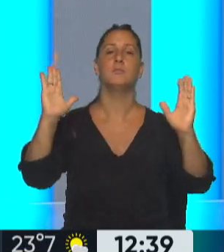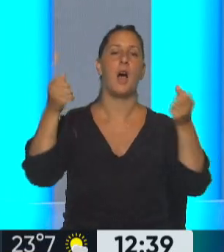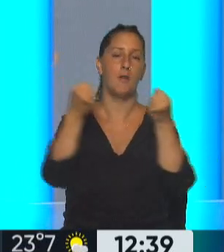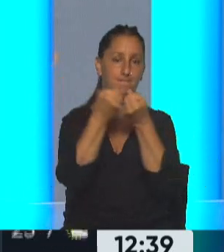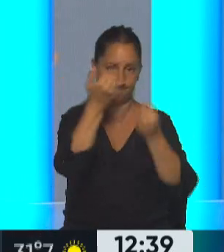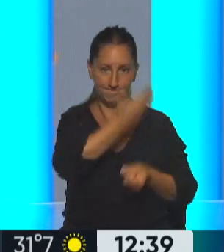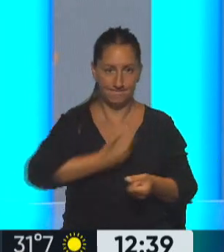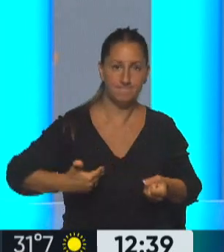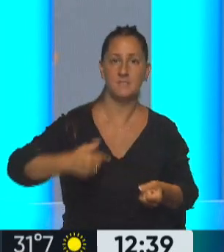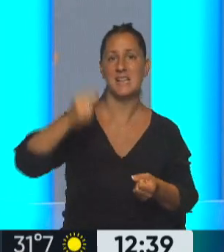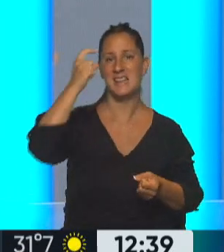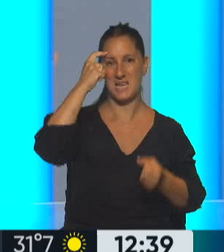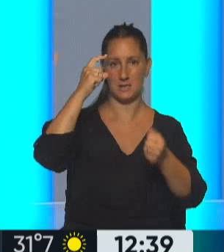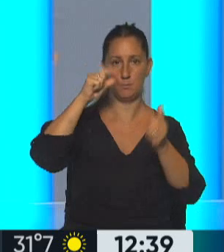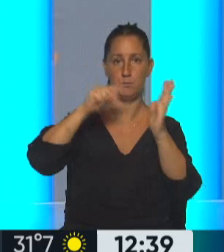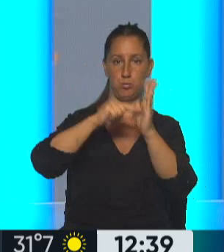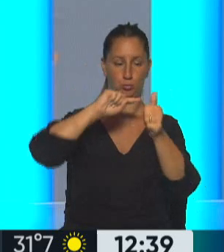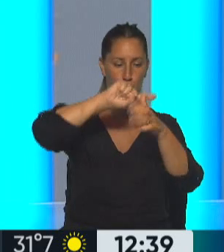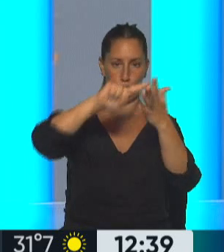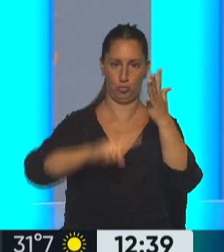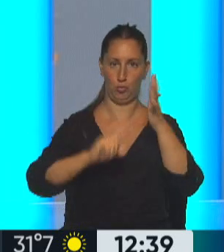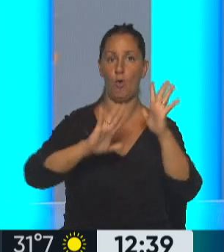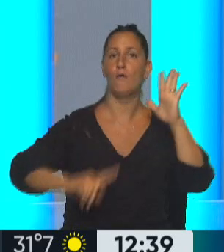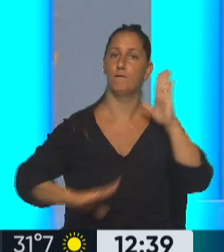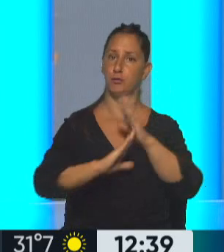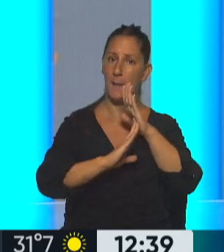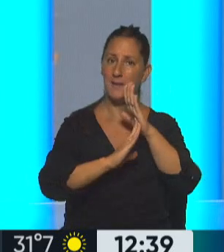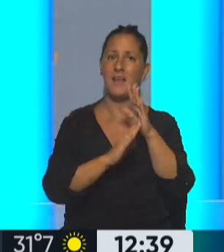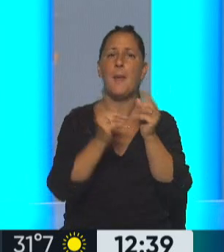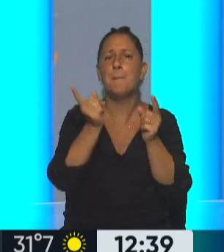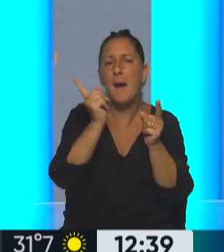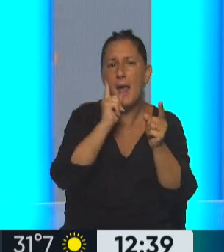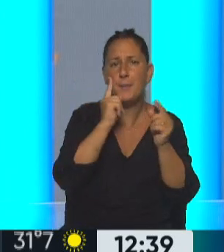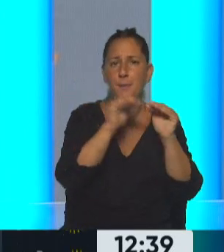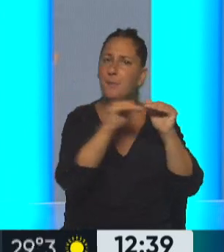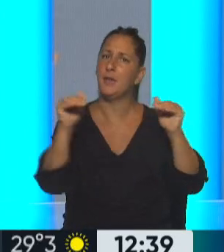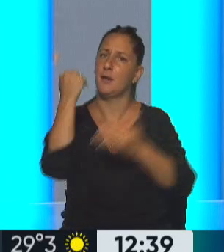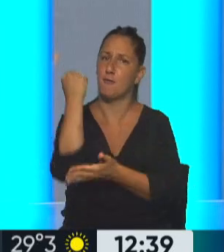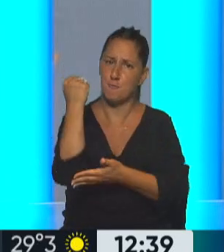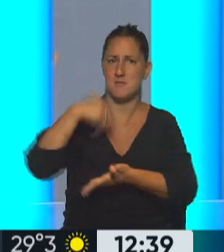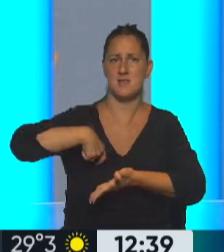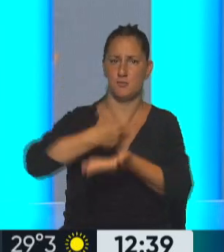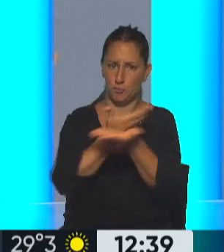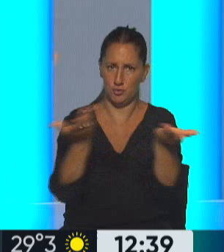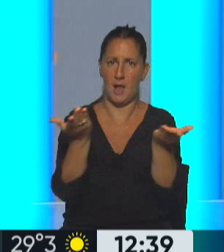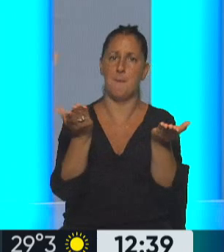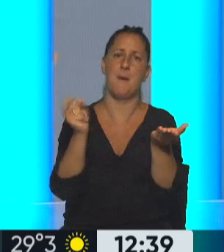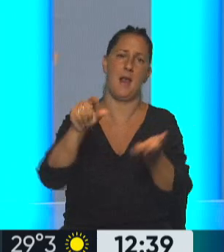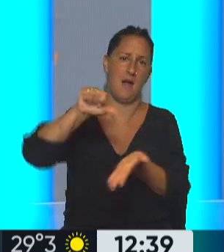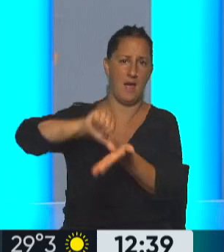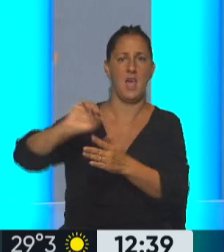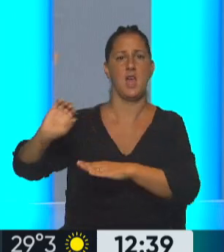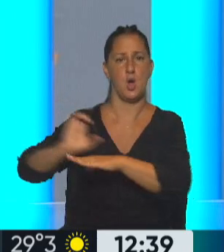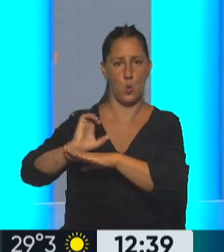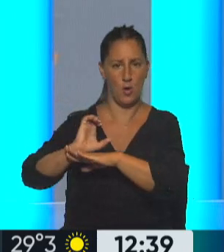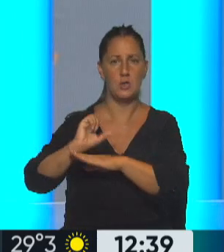sobre 10 puntos fundamentales para ellos, para la subsistencia Ah, económica y social de todo el pueblo de Ecuador,